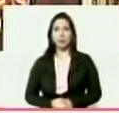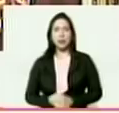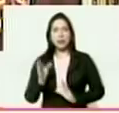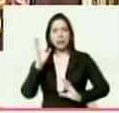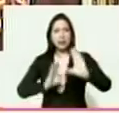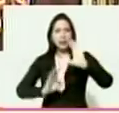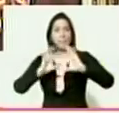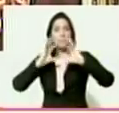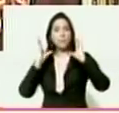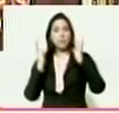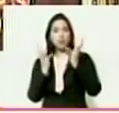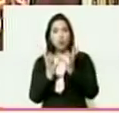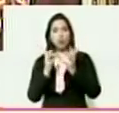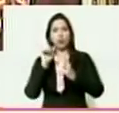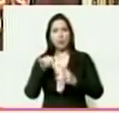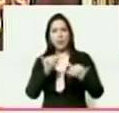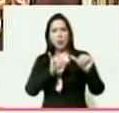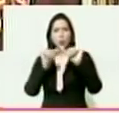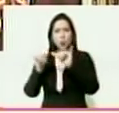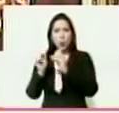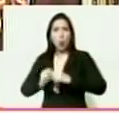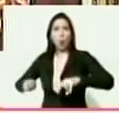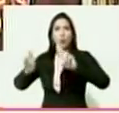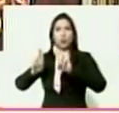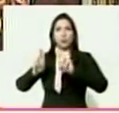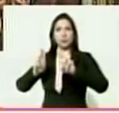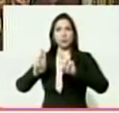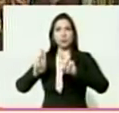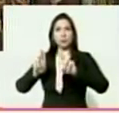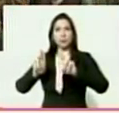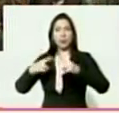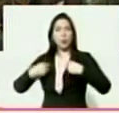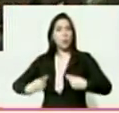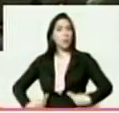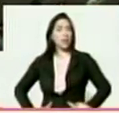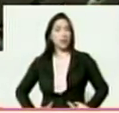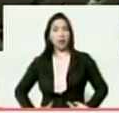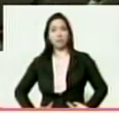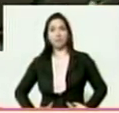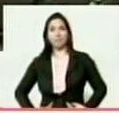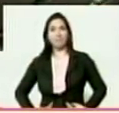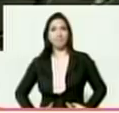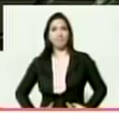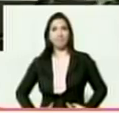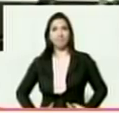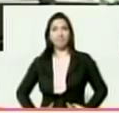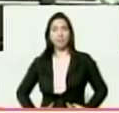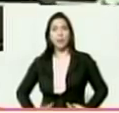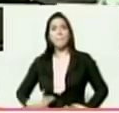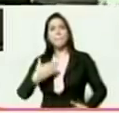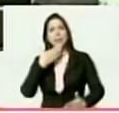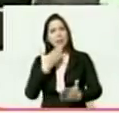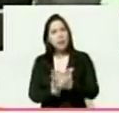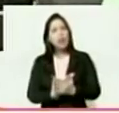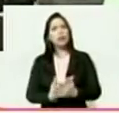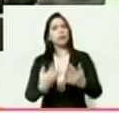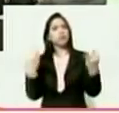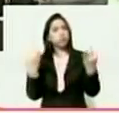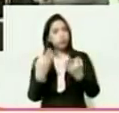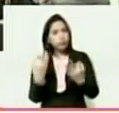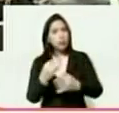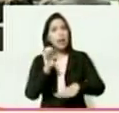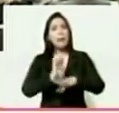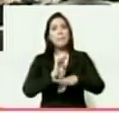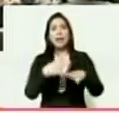científicas del mundo y desde la misma Organización de Naciones Unidas de que la humanidad está viviendo una verdadera emergencia